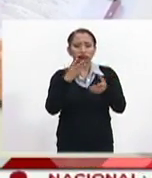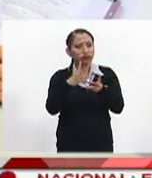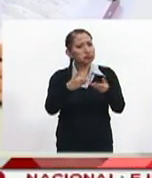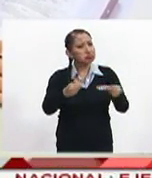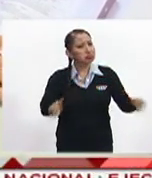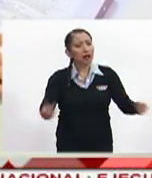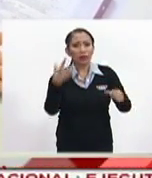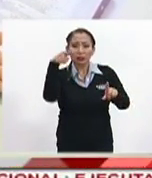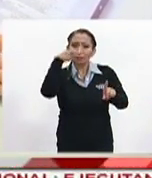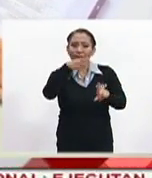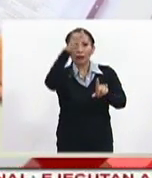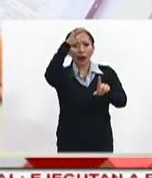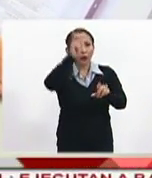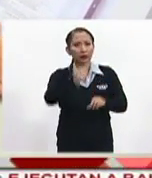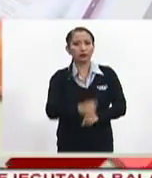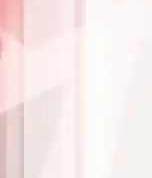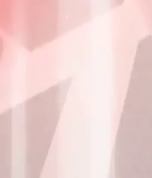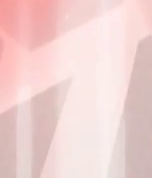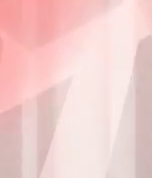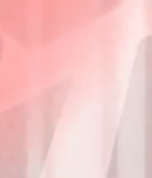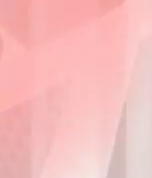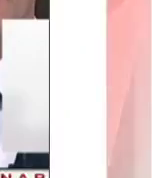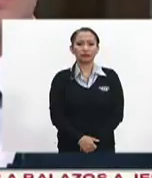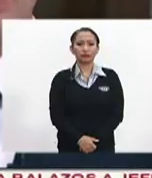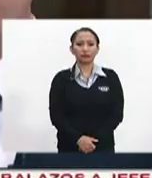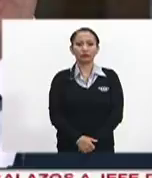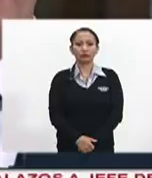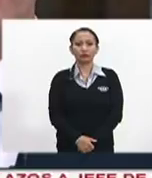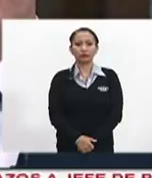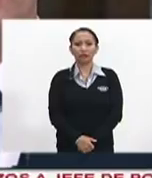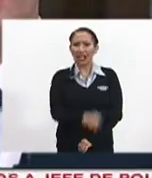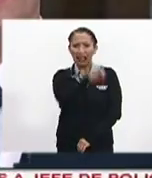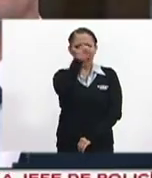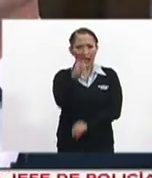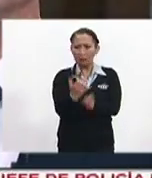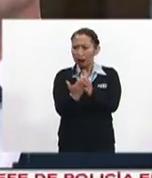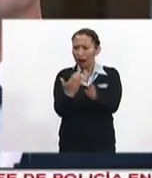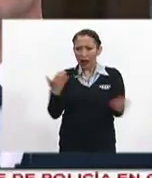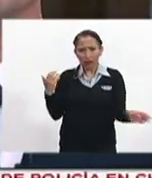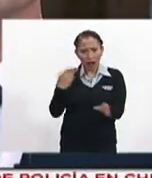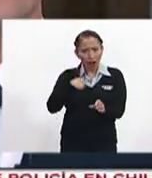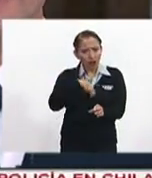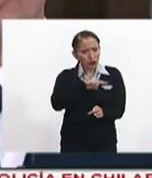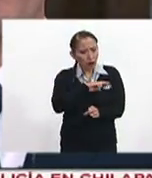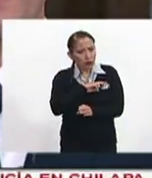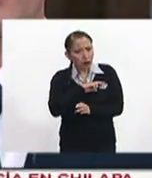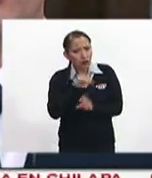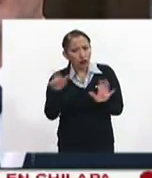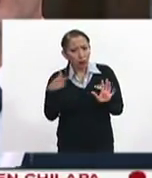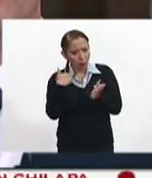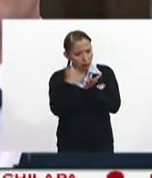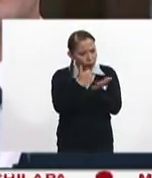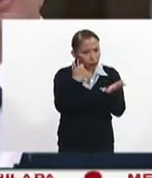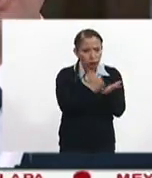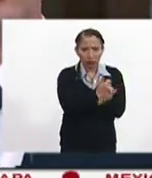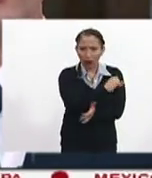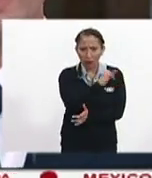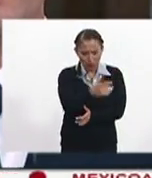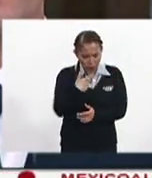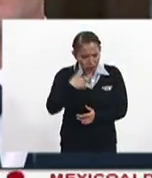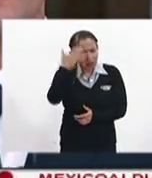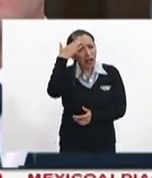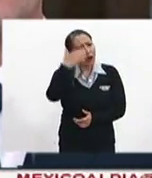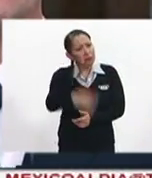comunes y alcanzar acuerdos. En ningún momento hemos escatimado nuestra cooperación porque